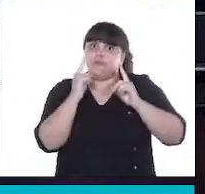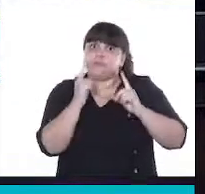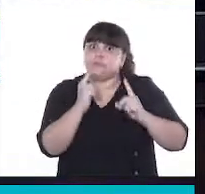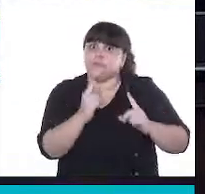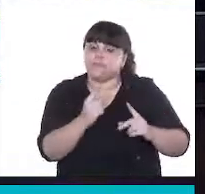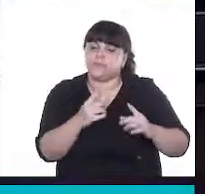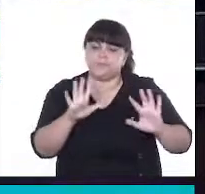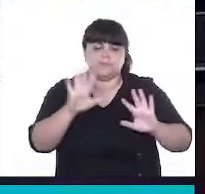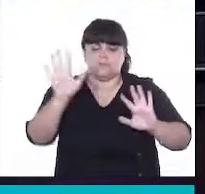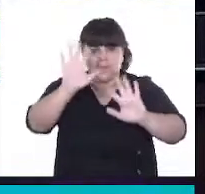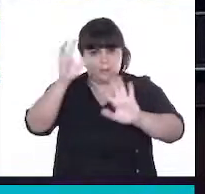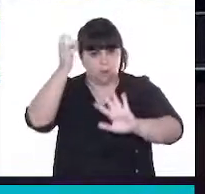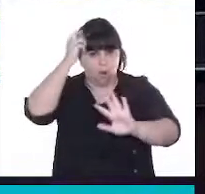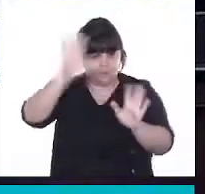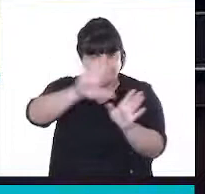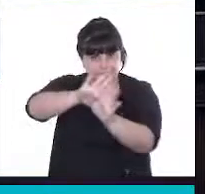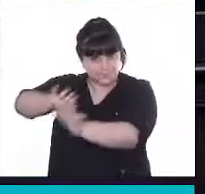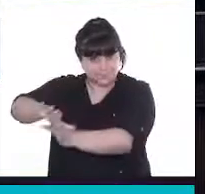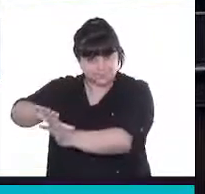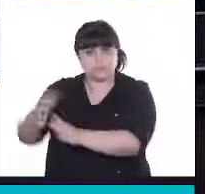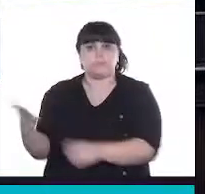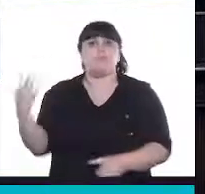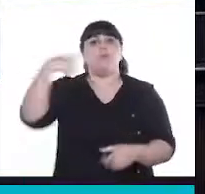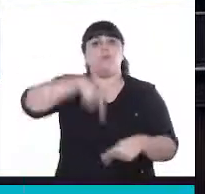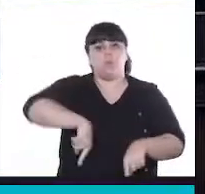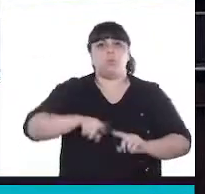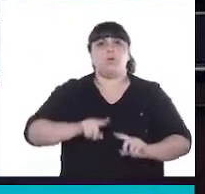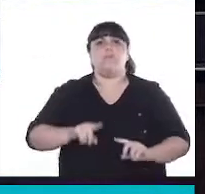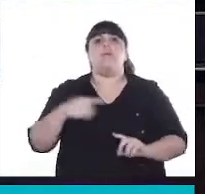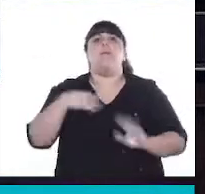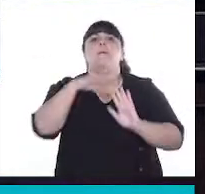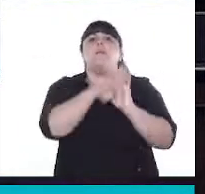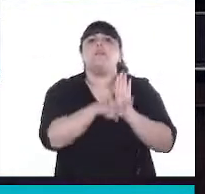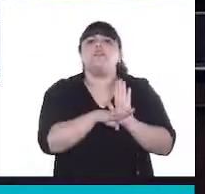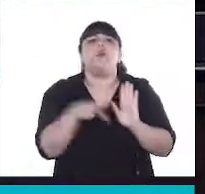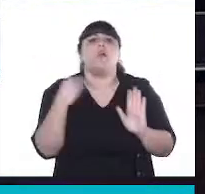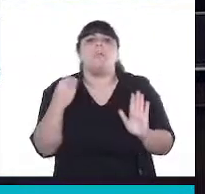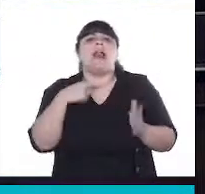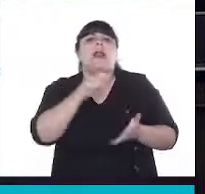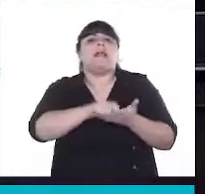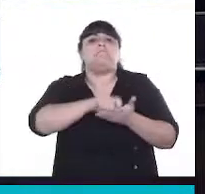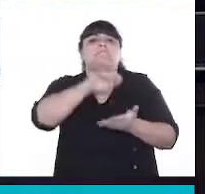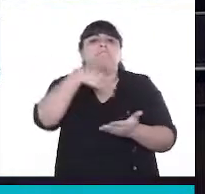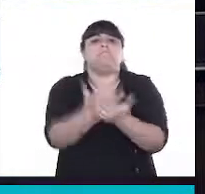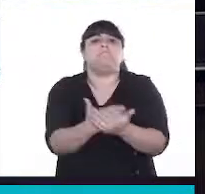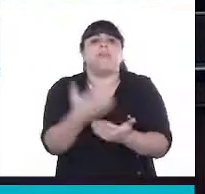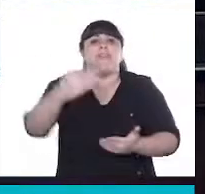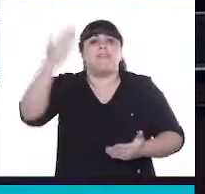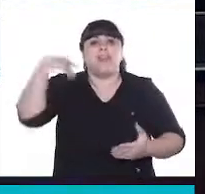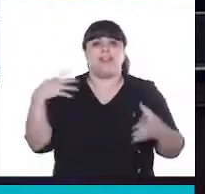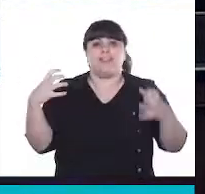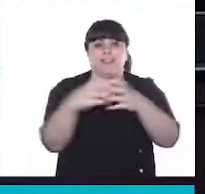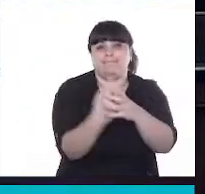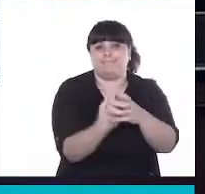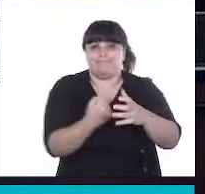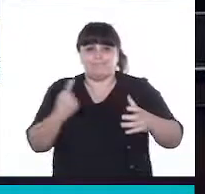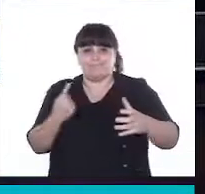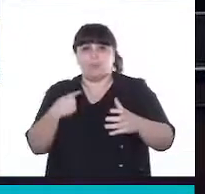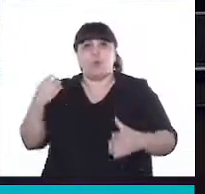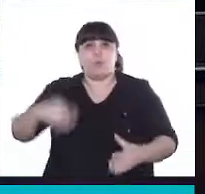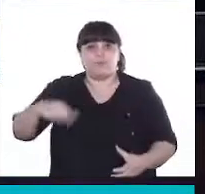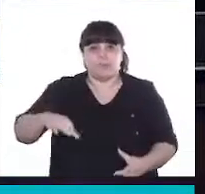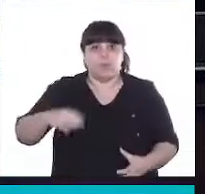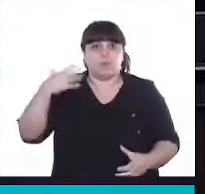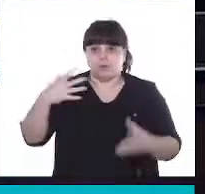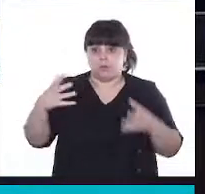al protocolo señor presidente se dictó para que para que rigiera mientras durara el aislamiento obligatorio del aislamiento terminó